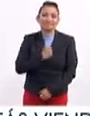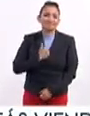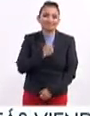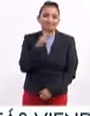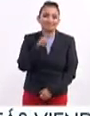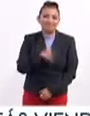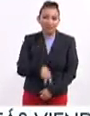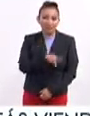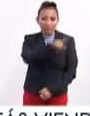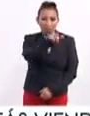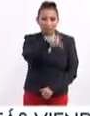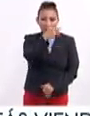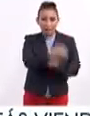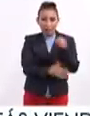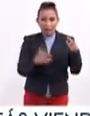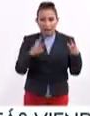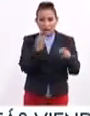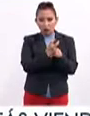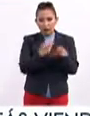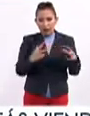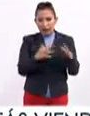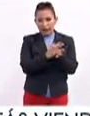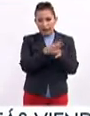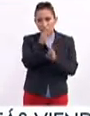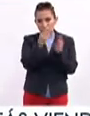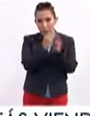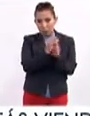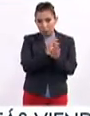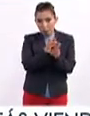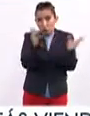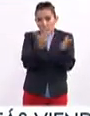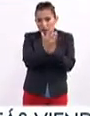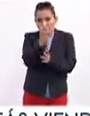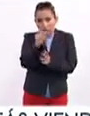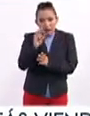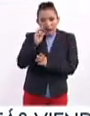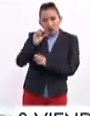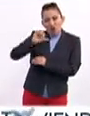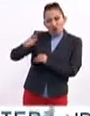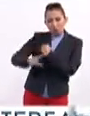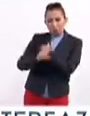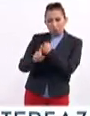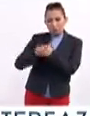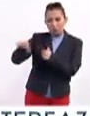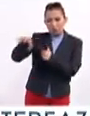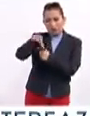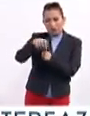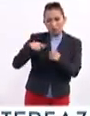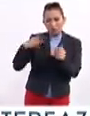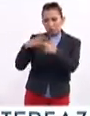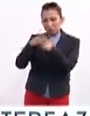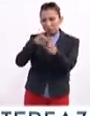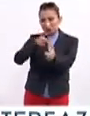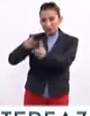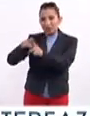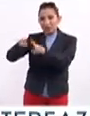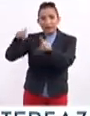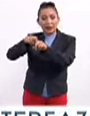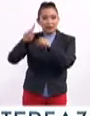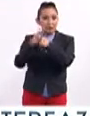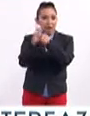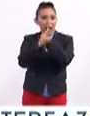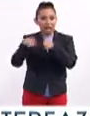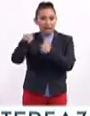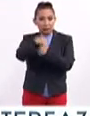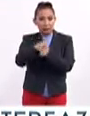Lamentablemente, después de la Segunda Guerra Mundial, claro, sin estas dimensiones hemos visto otro tipo de conflictos armados en diversas partes del